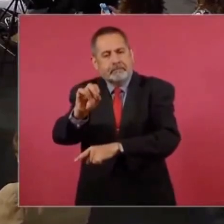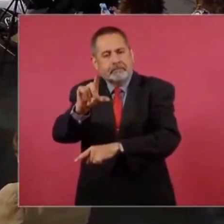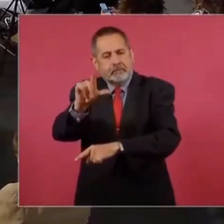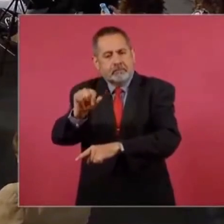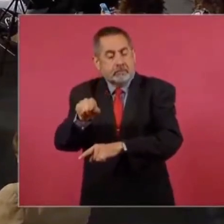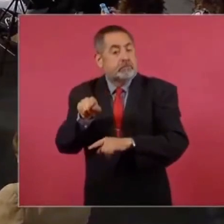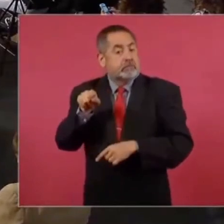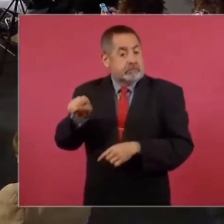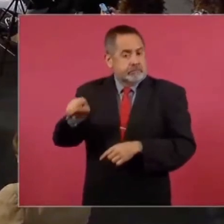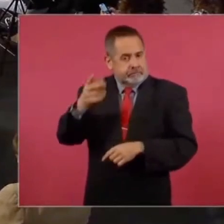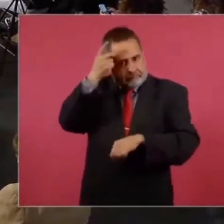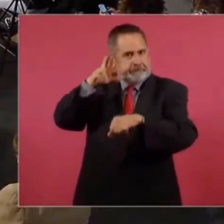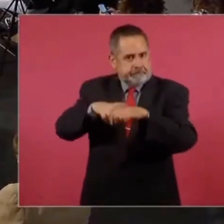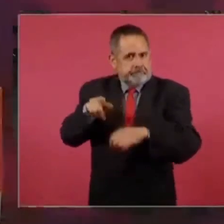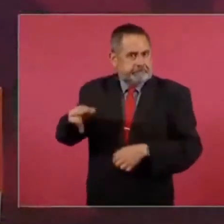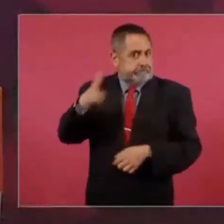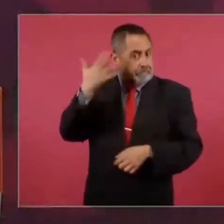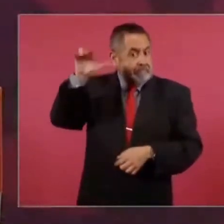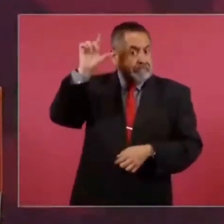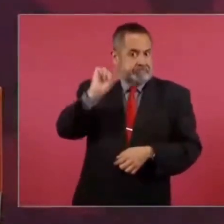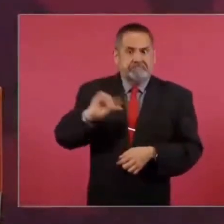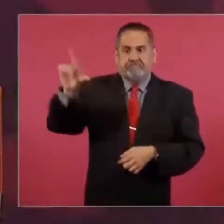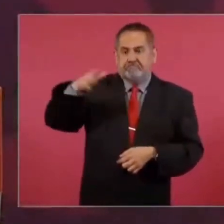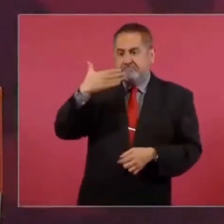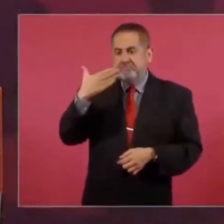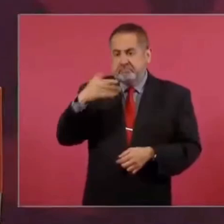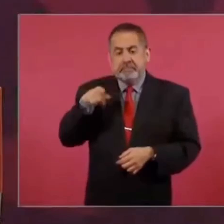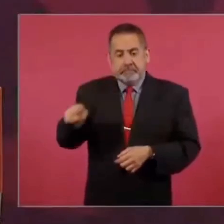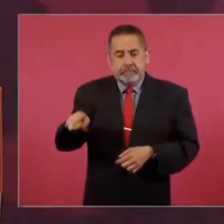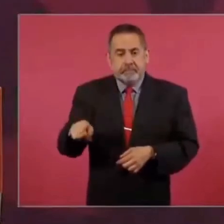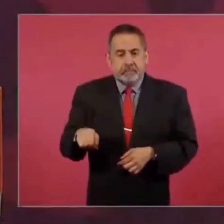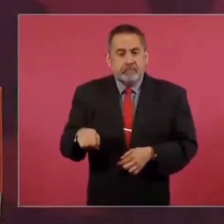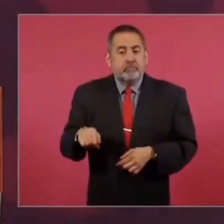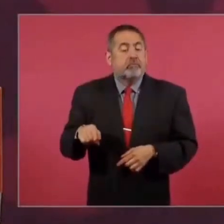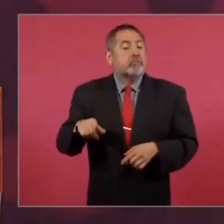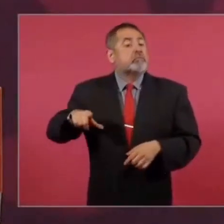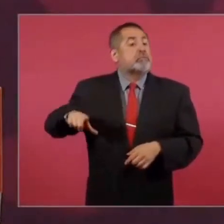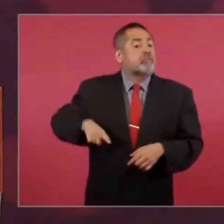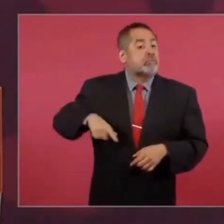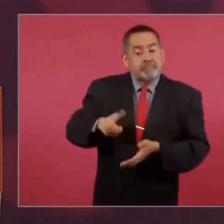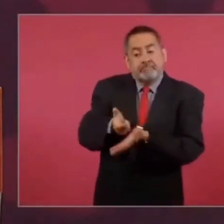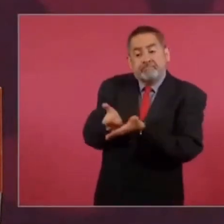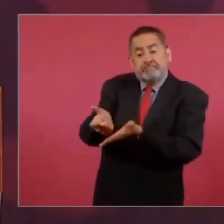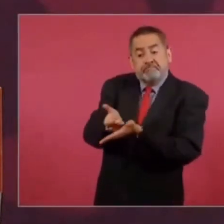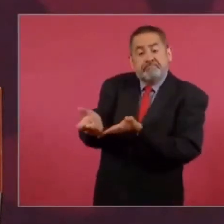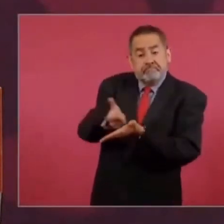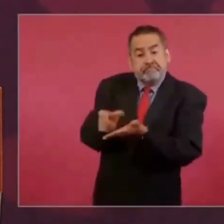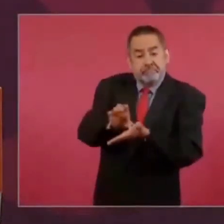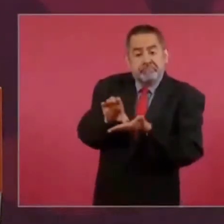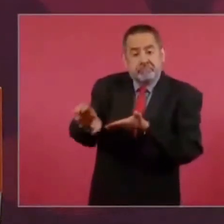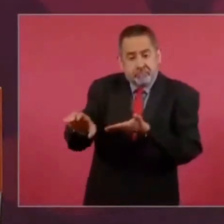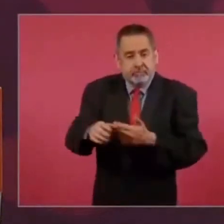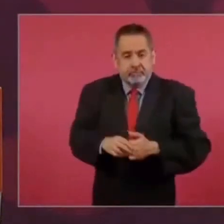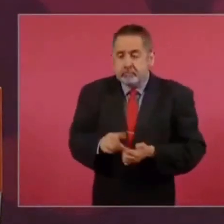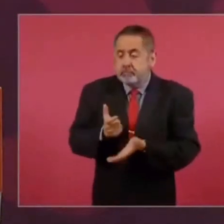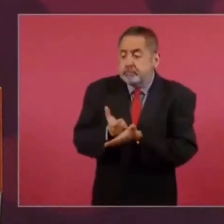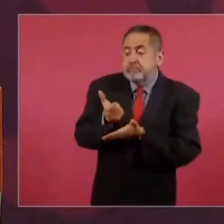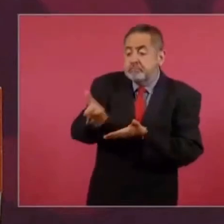era famosísimo y recibía mucho dinero del gobierno. Lo